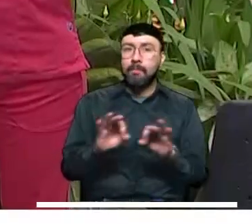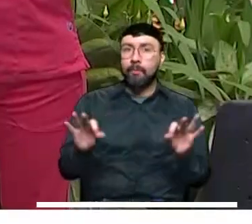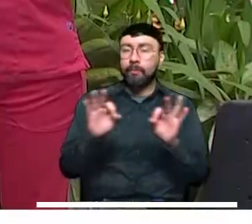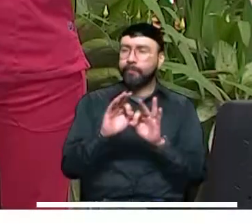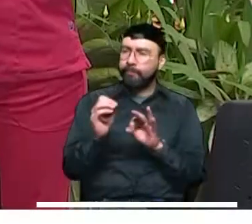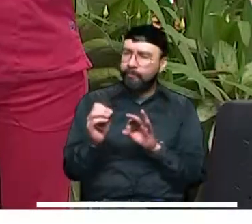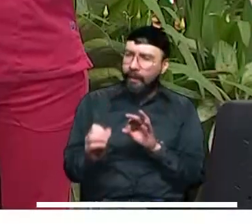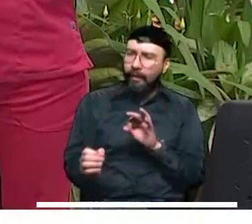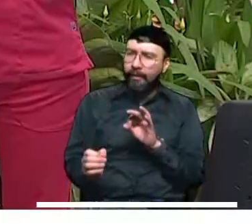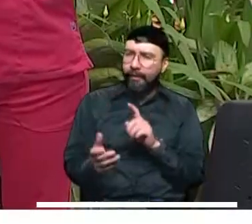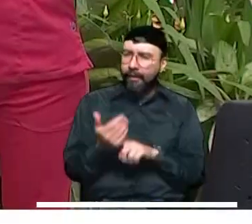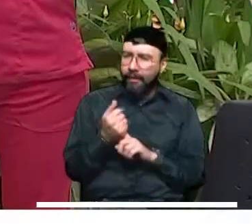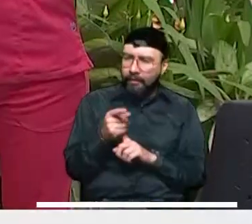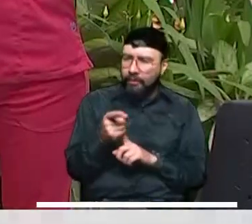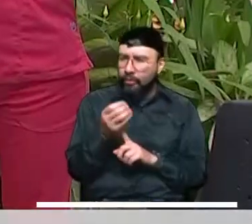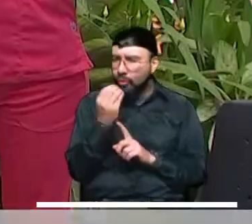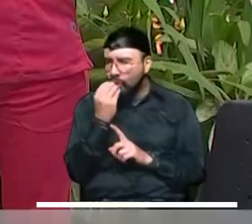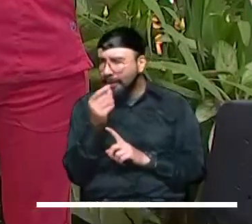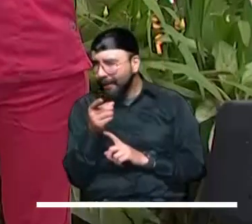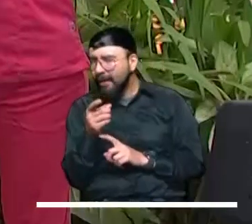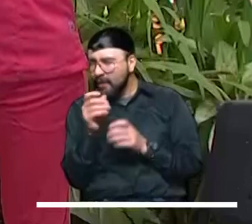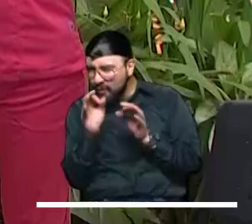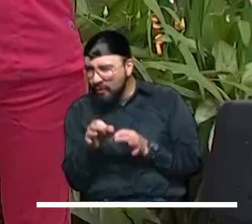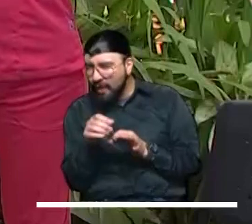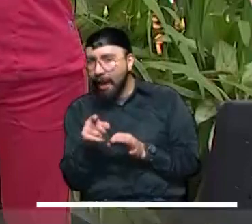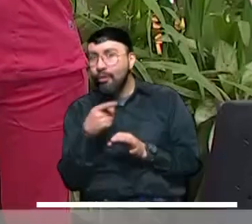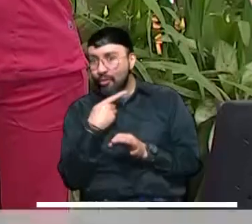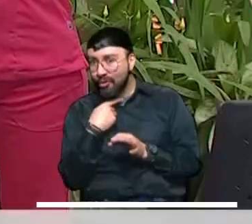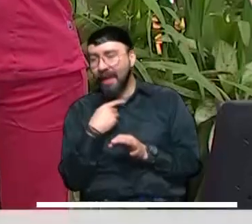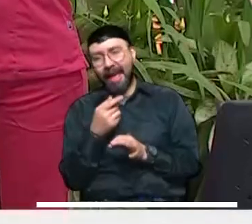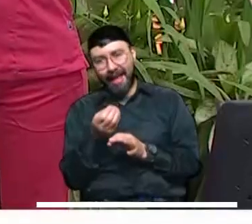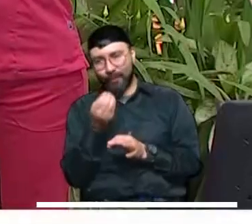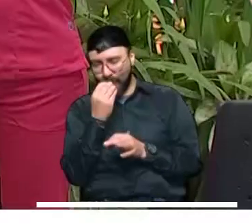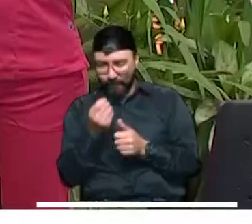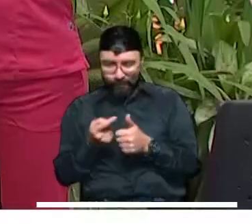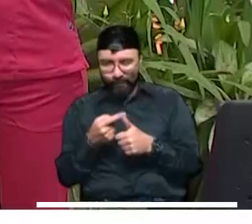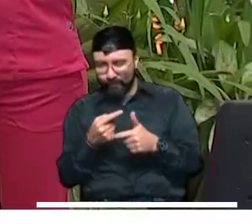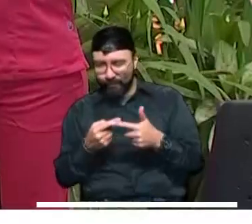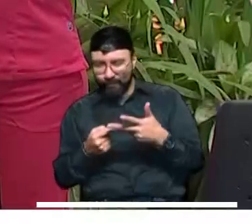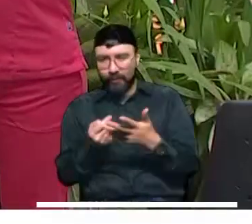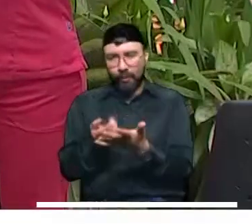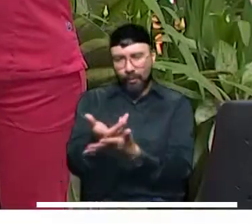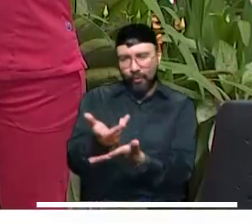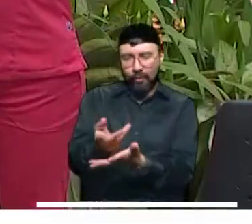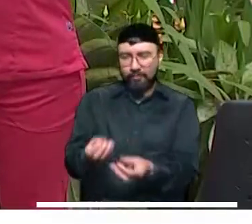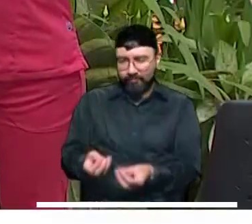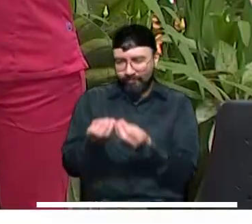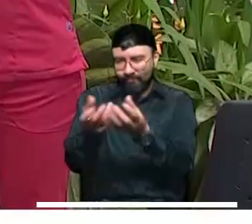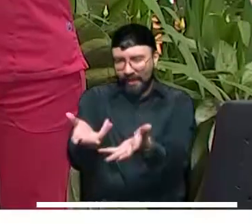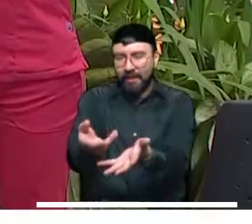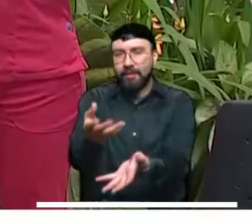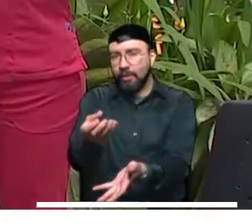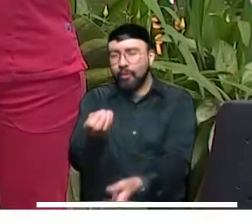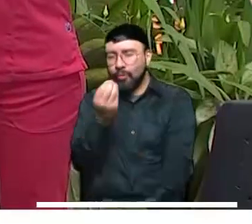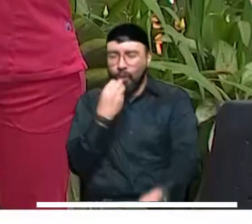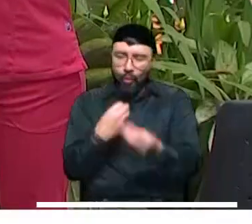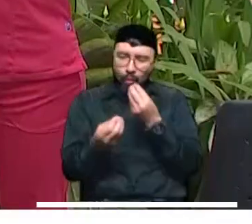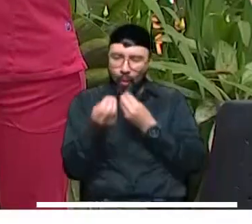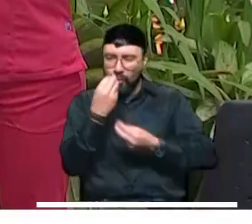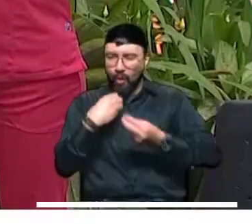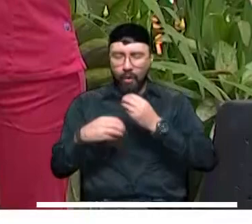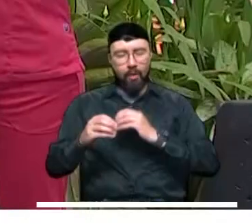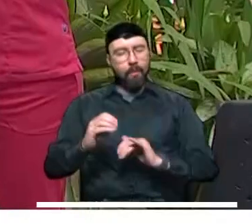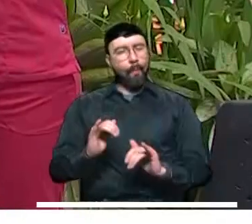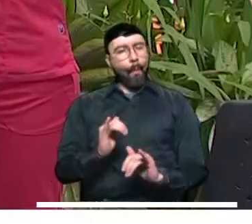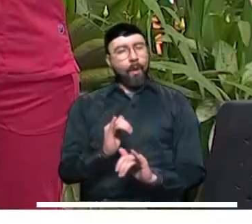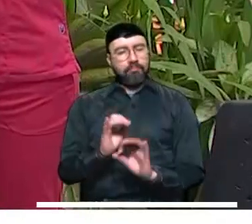encontrar cuál es la alimentación que la persona va a poder no solamente bajar, sino mantenerla y hacer los cambios y